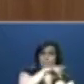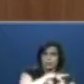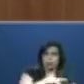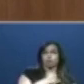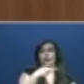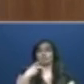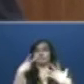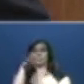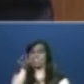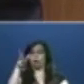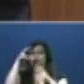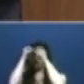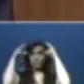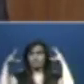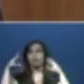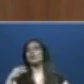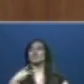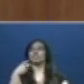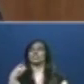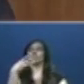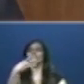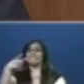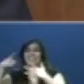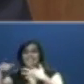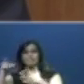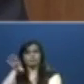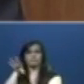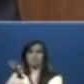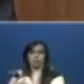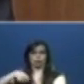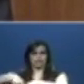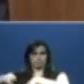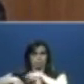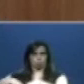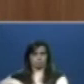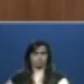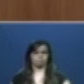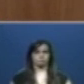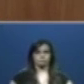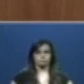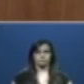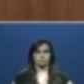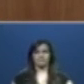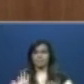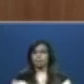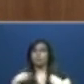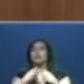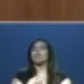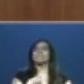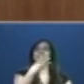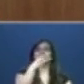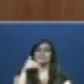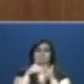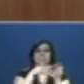son profesionales de enfermería y 236 están vinculados al transporte sanitario más de 3600